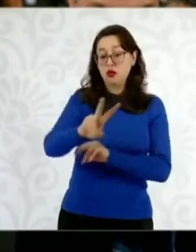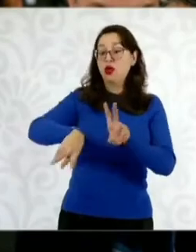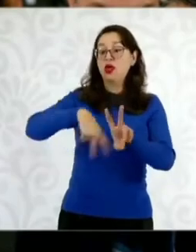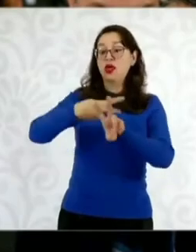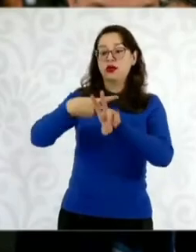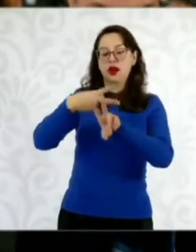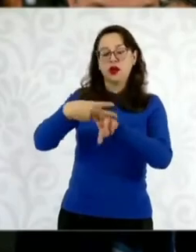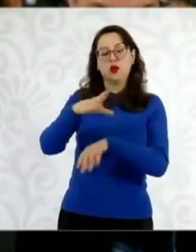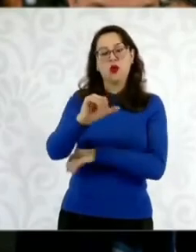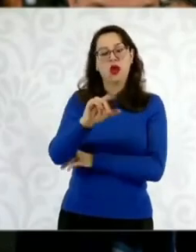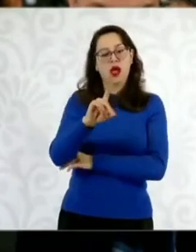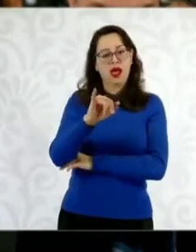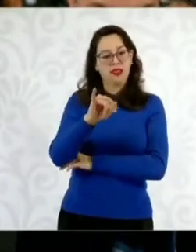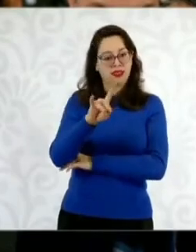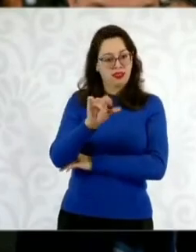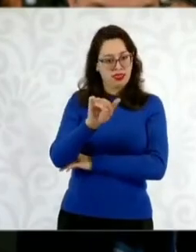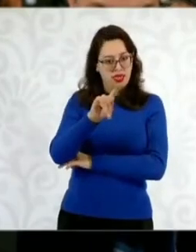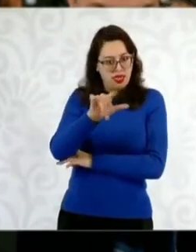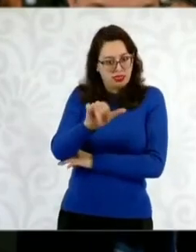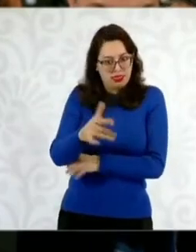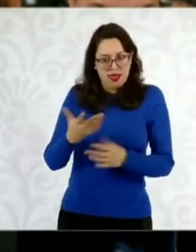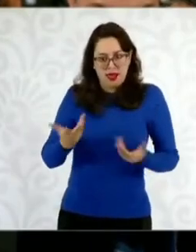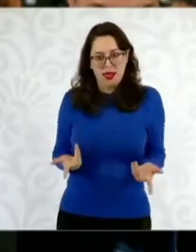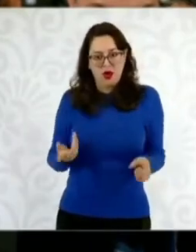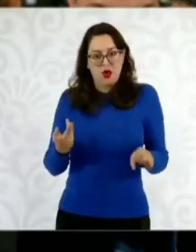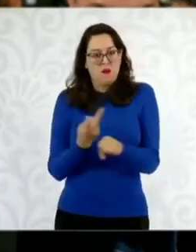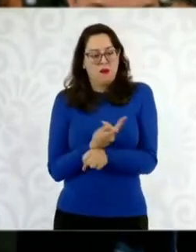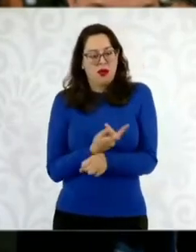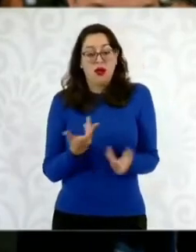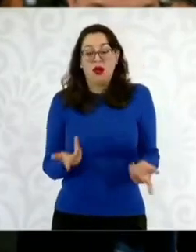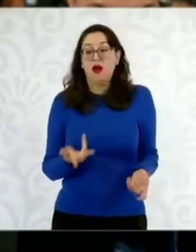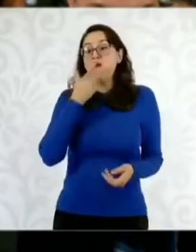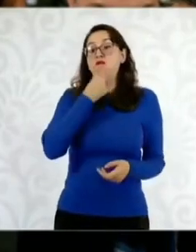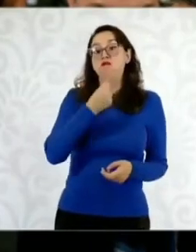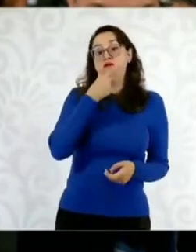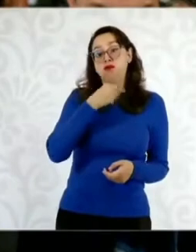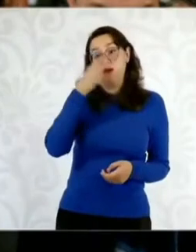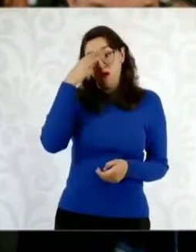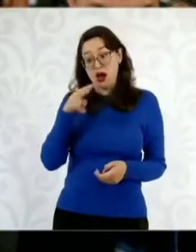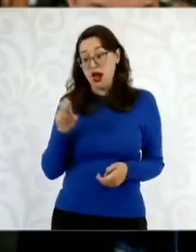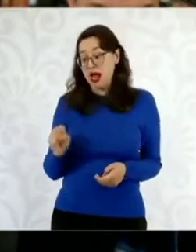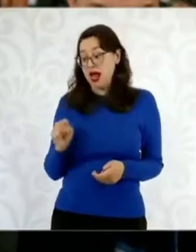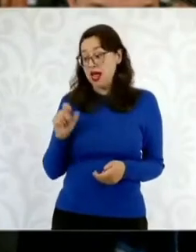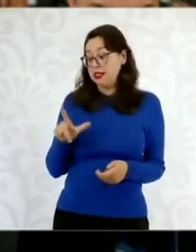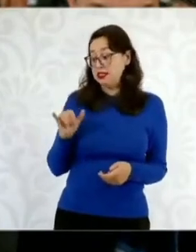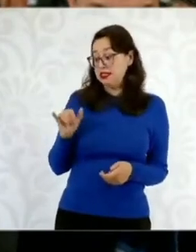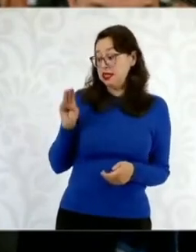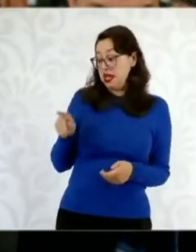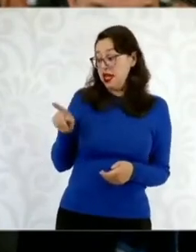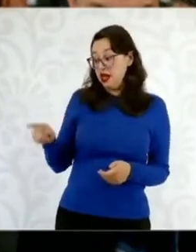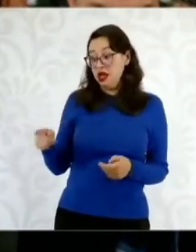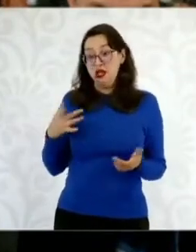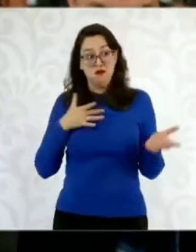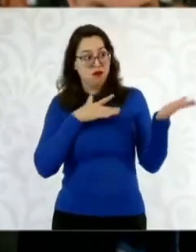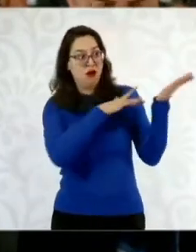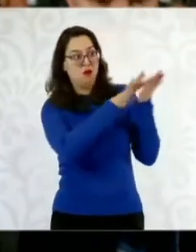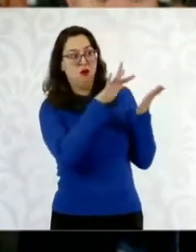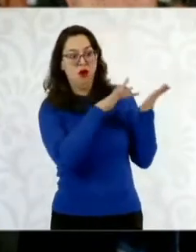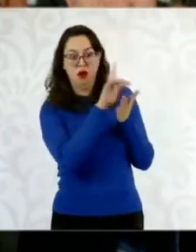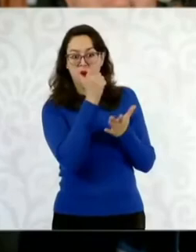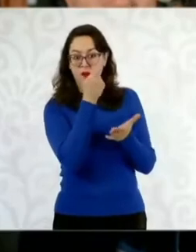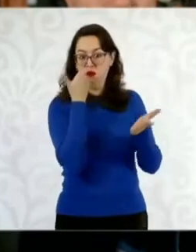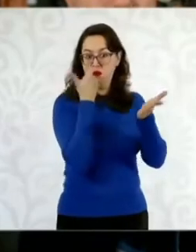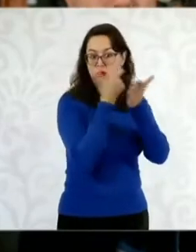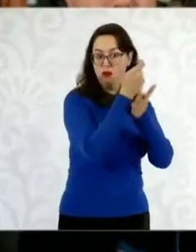de alguna forma está financiando eso también, más allá de que si es un negocio o no, porque el New York Times enfrenta